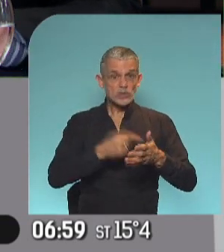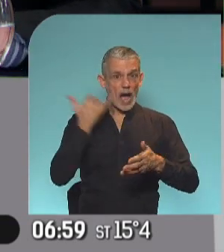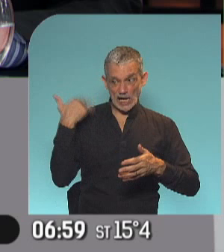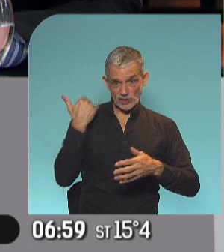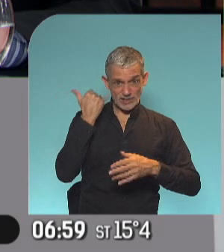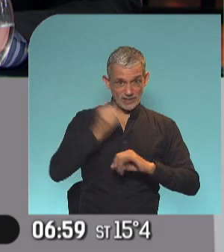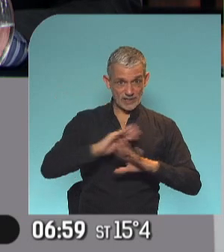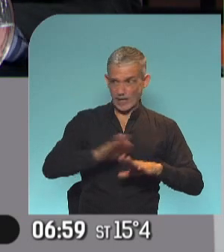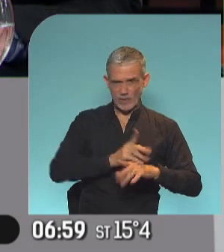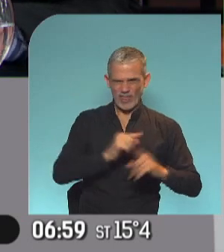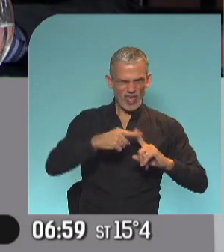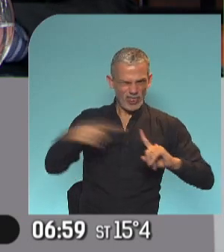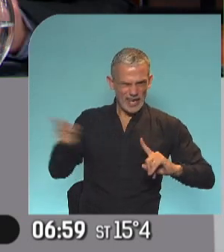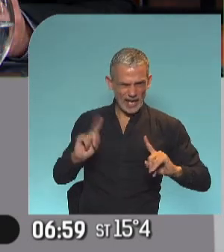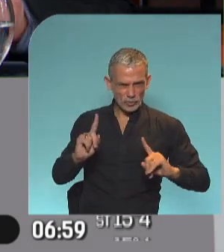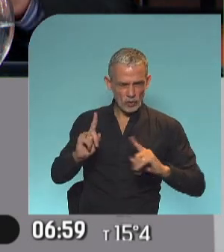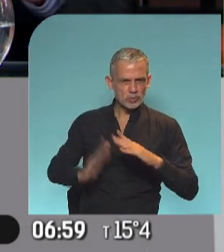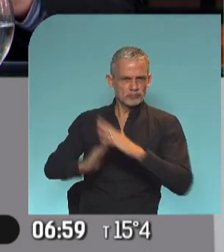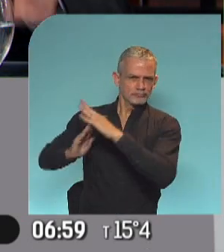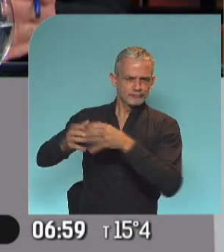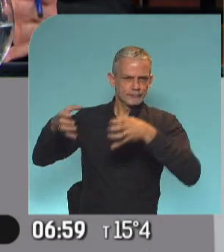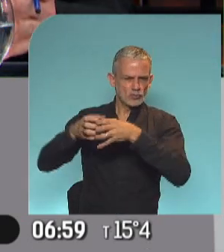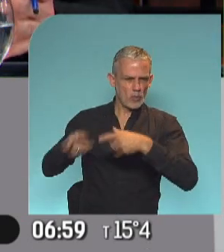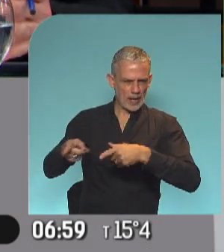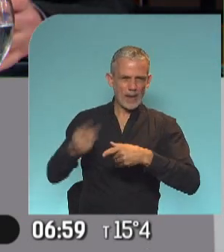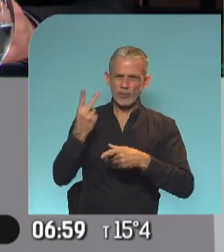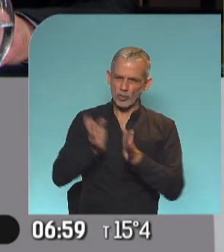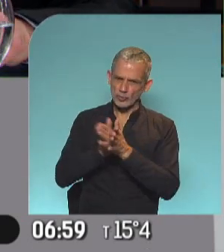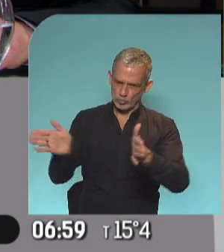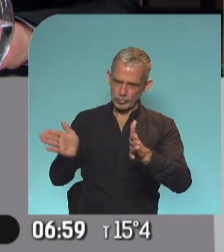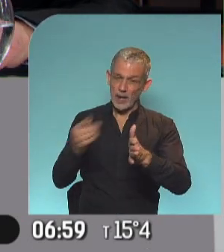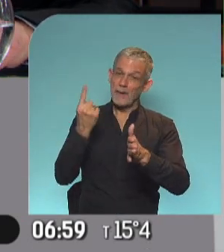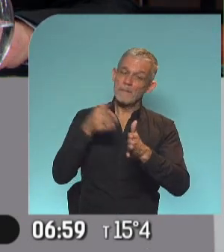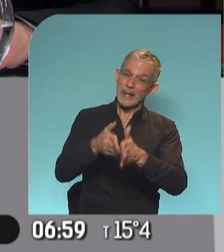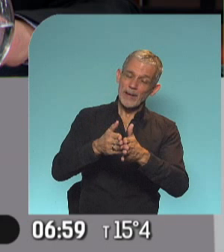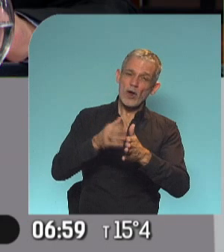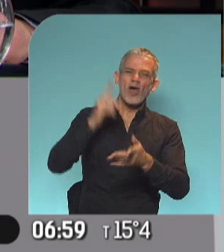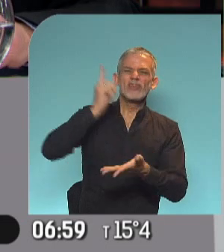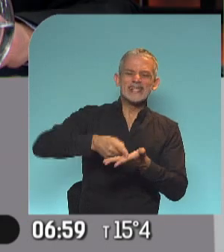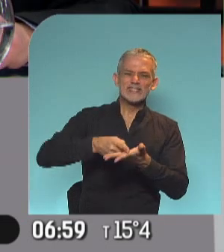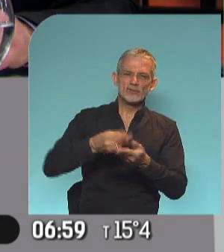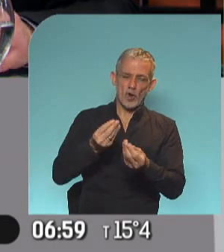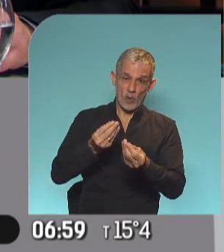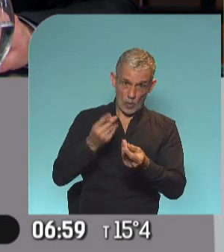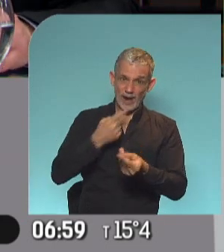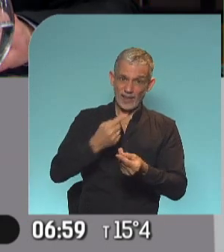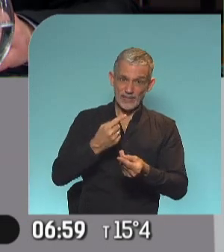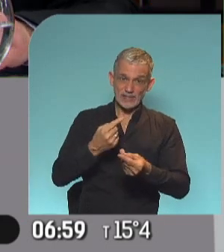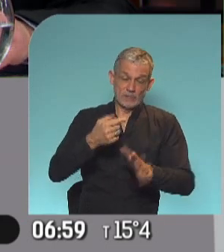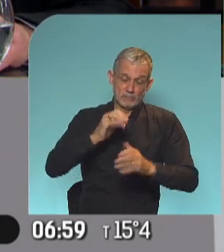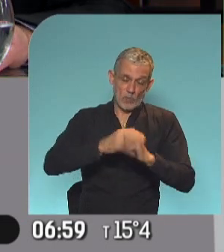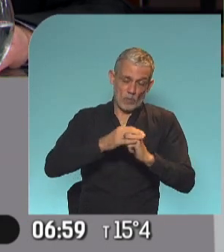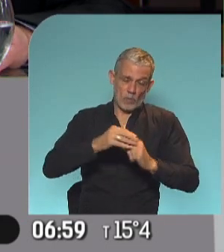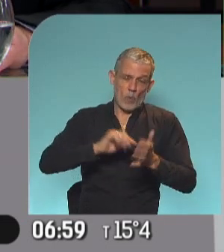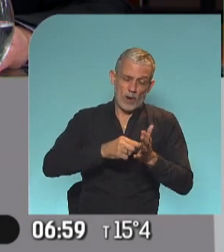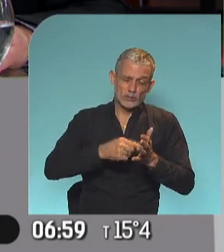es decir, va a ir directamente a la Corte Suprema. Hay 2 caminos. El primero es la decisión de fondo, declarar, pretende la Ciudad